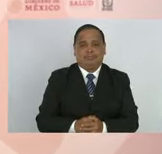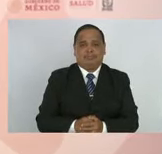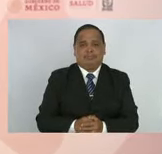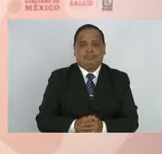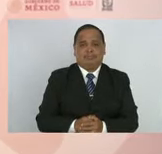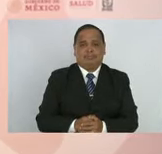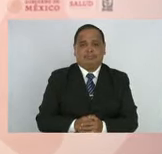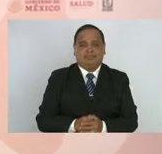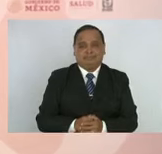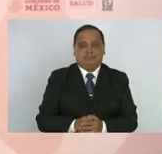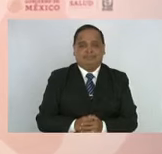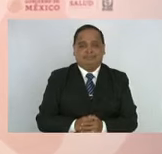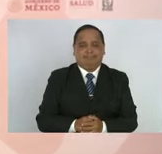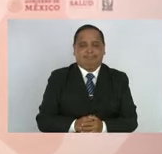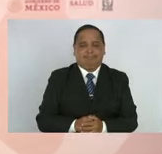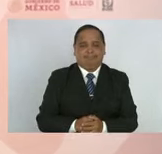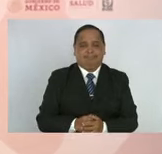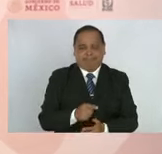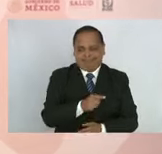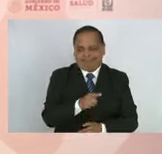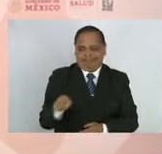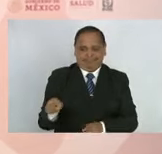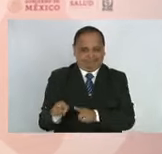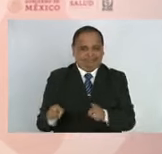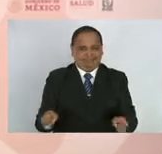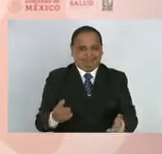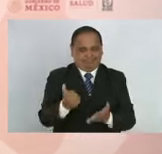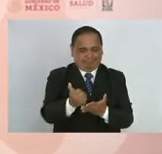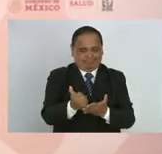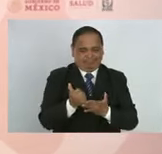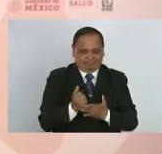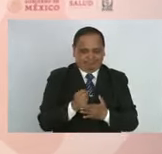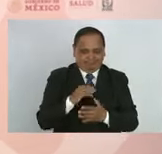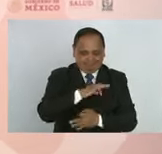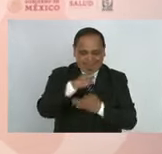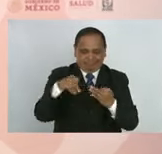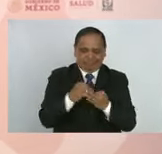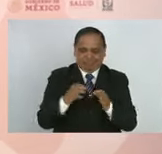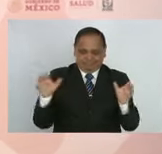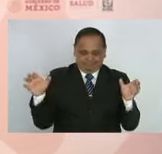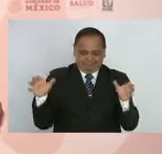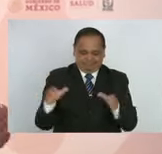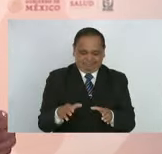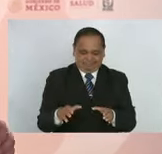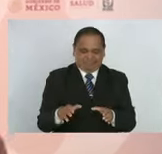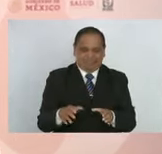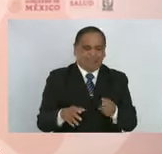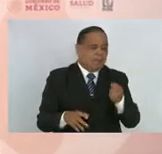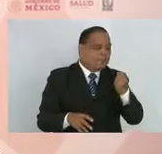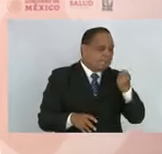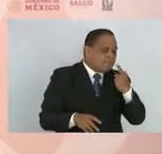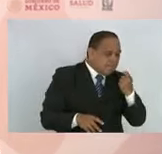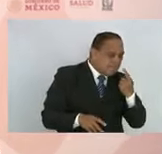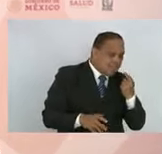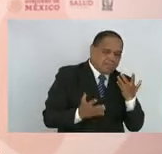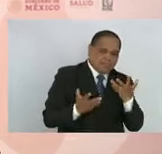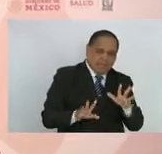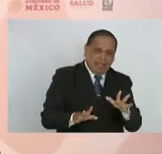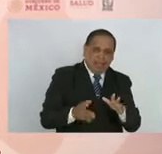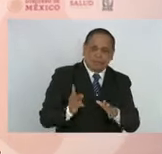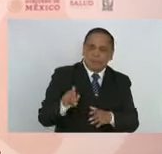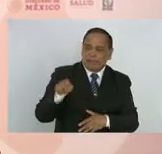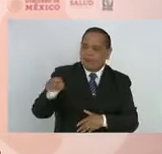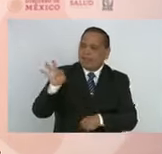este círculo para atender a la gente que no tiene seguridad